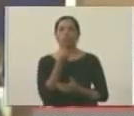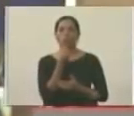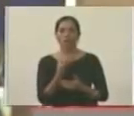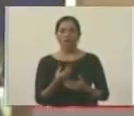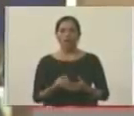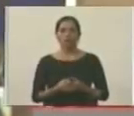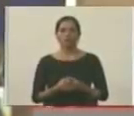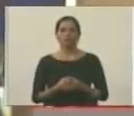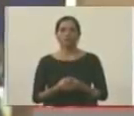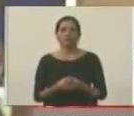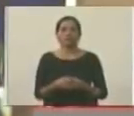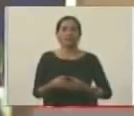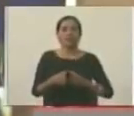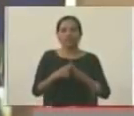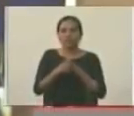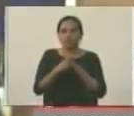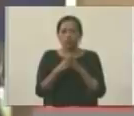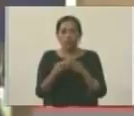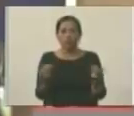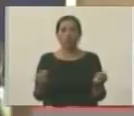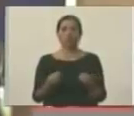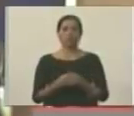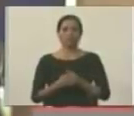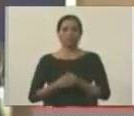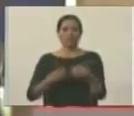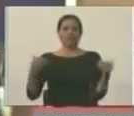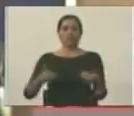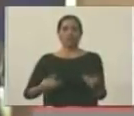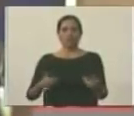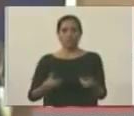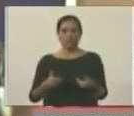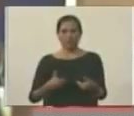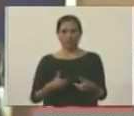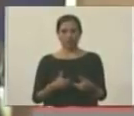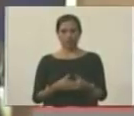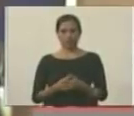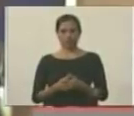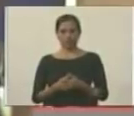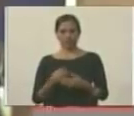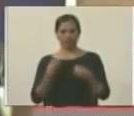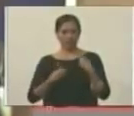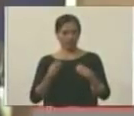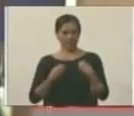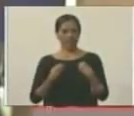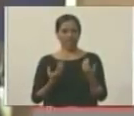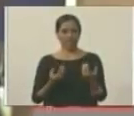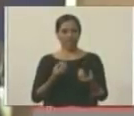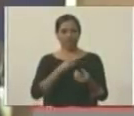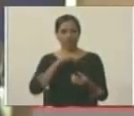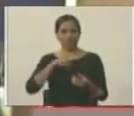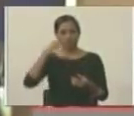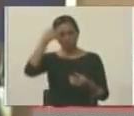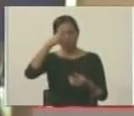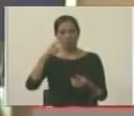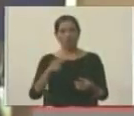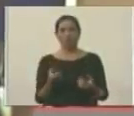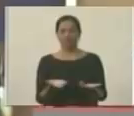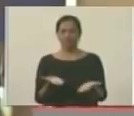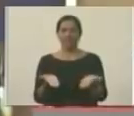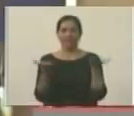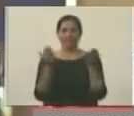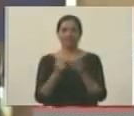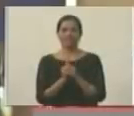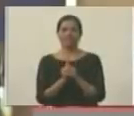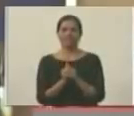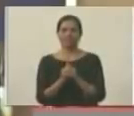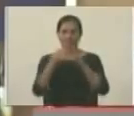de todas estas horas de sufrimiento, de sacrificio, de angustia que ha vivido nuestro pueblo, tienen que salir grandes lecciones. Tiene